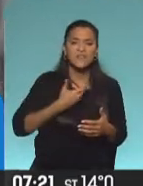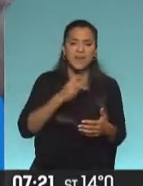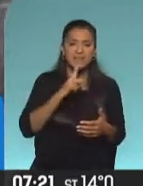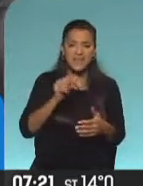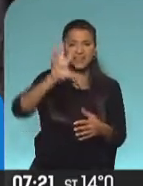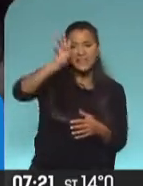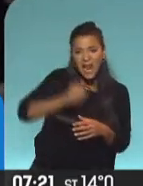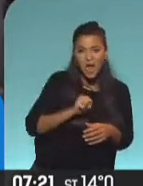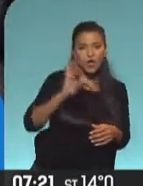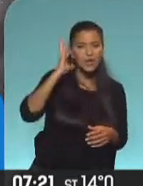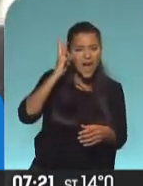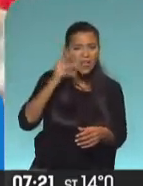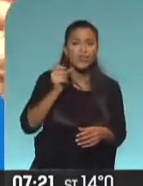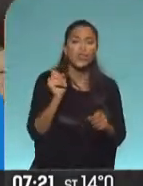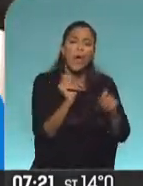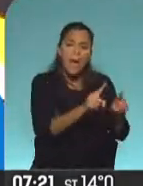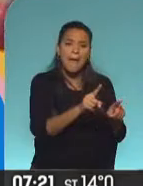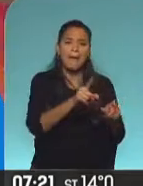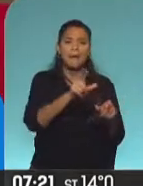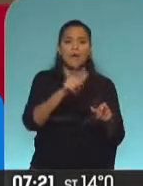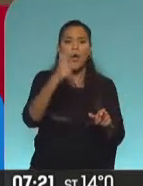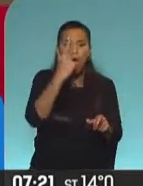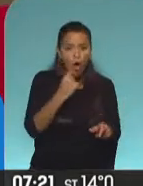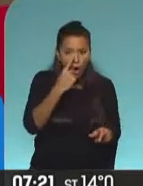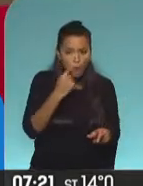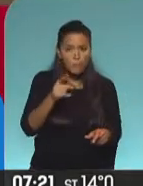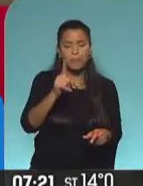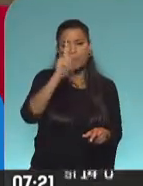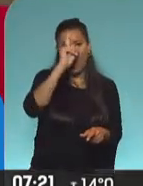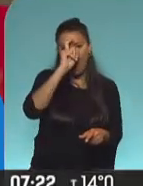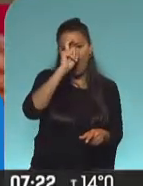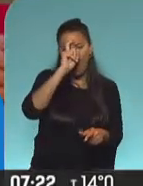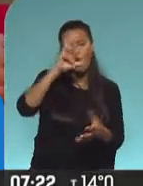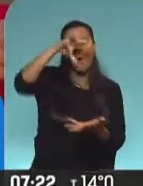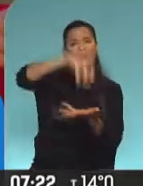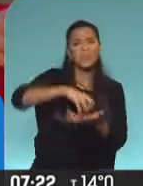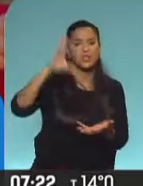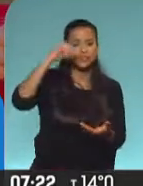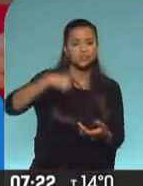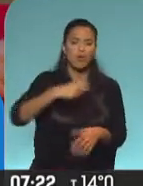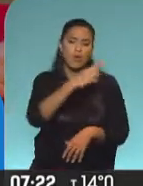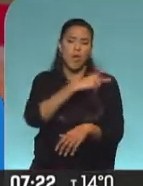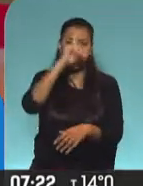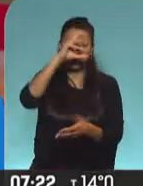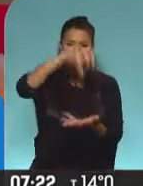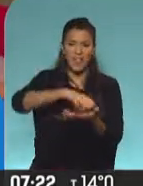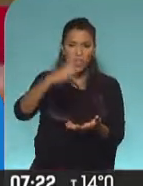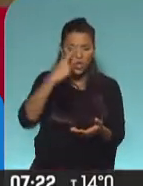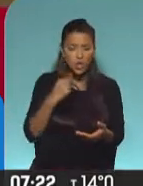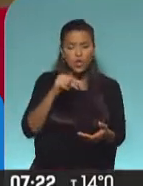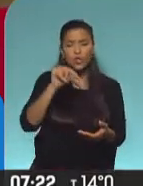donaciones de radios a los señores que están en hospital de noche eso sí la jefa del hospital de noche que es un